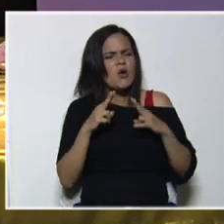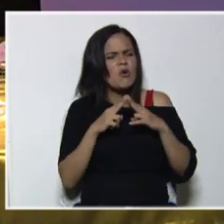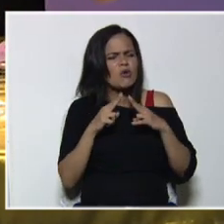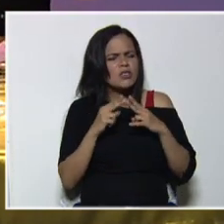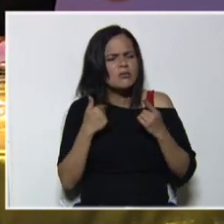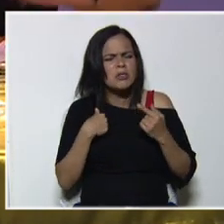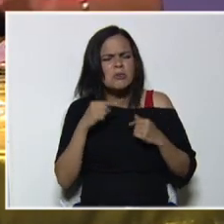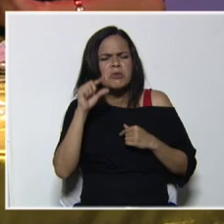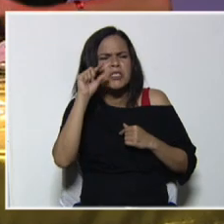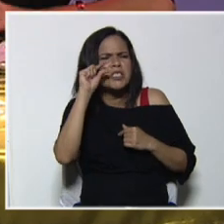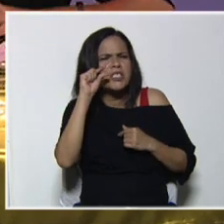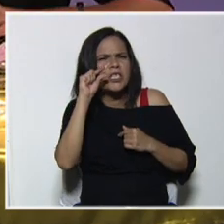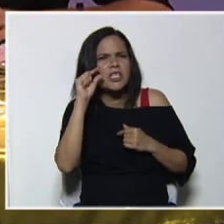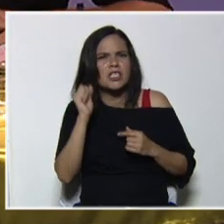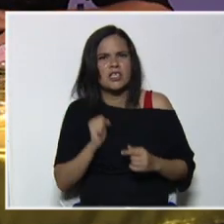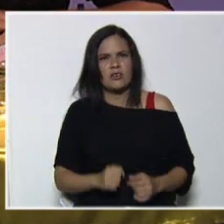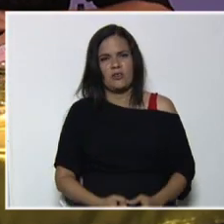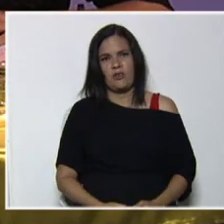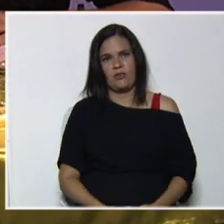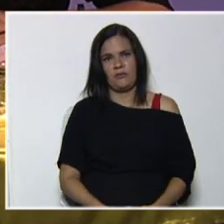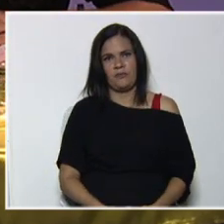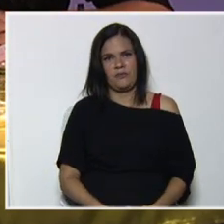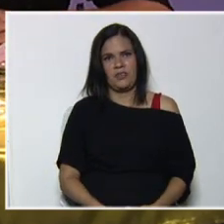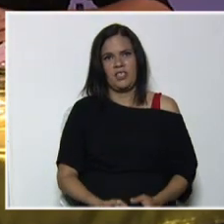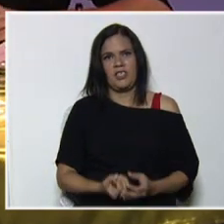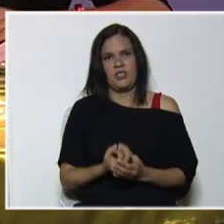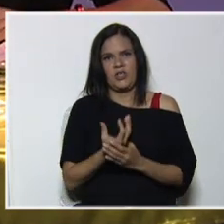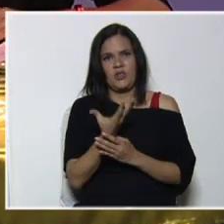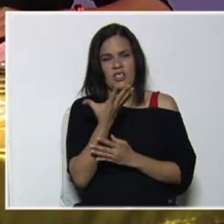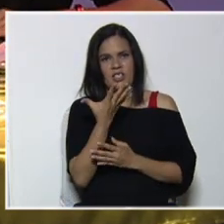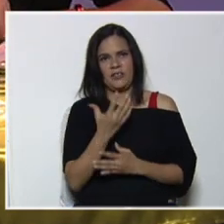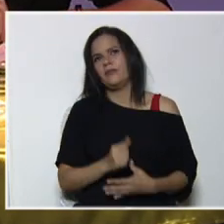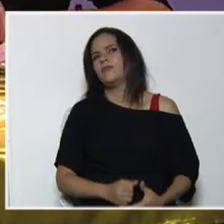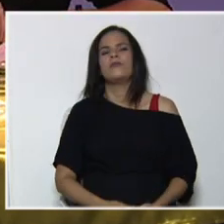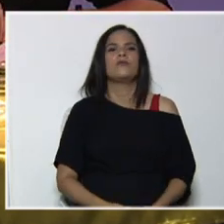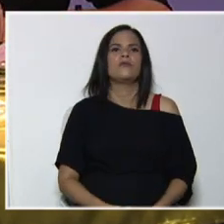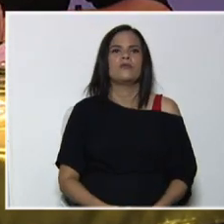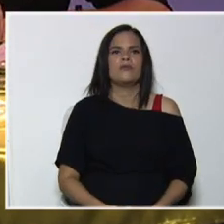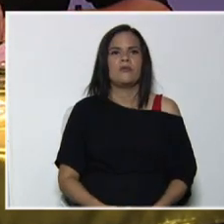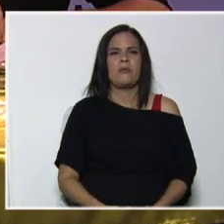muy chiquiticos y es el chorrito inspirado en el agua. A ver, ¿cómo dice?